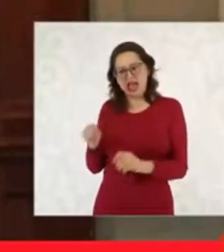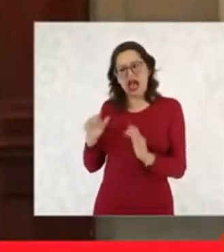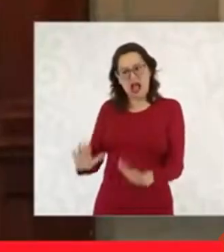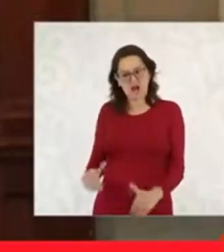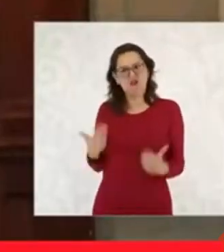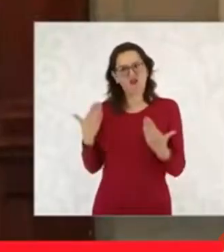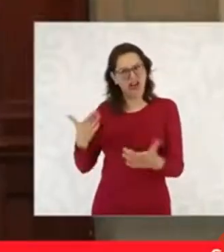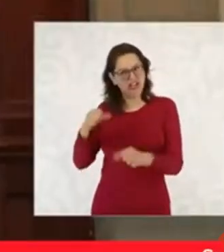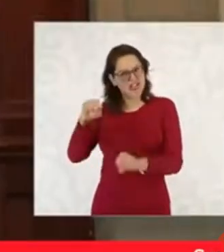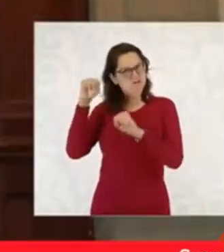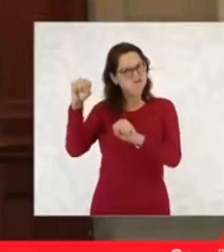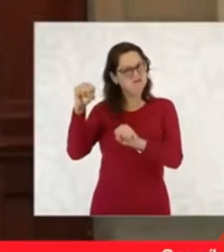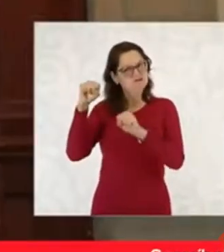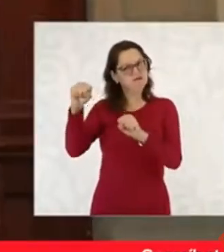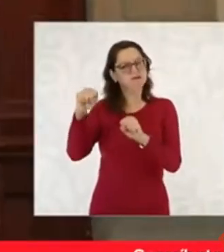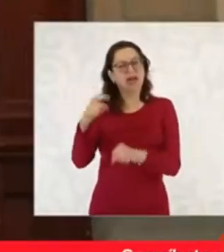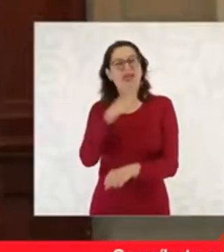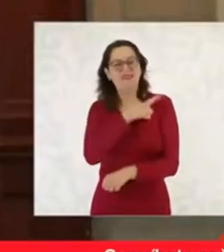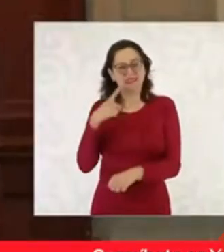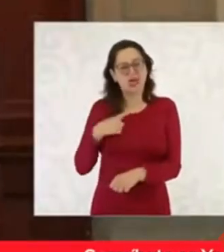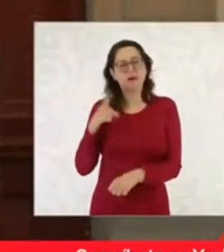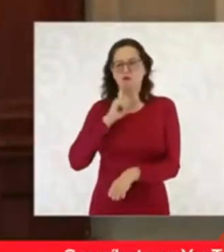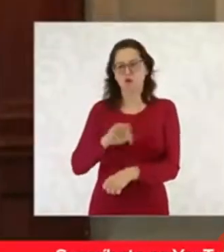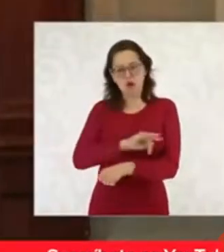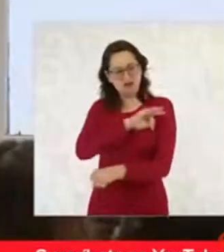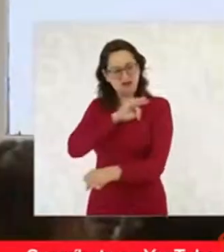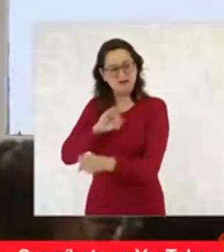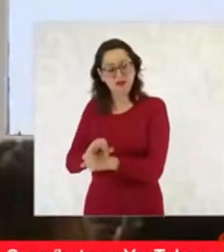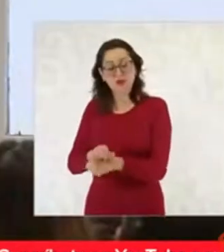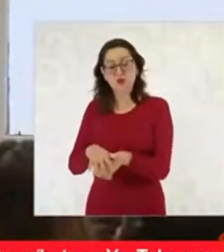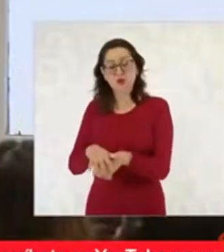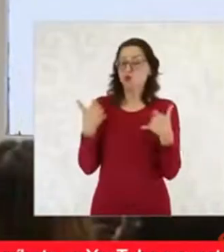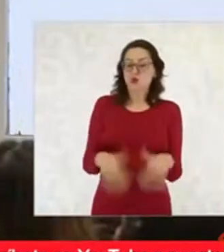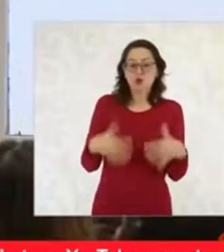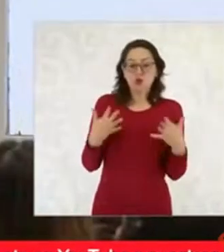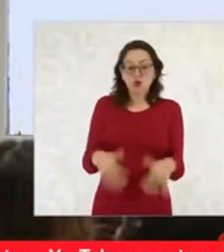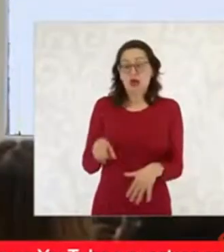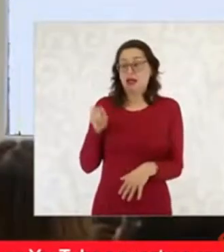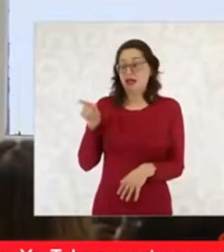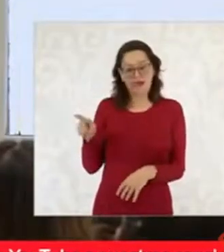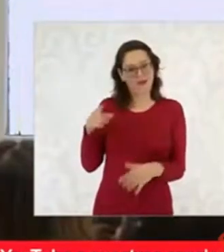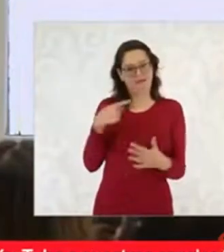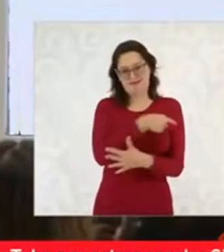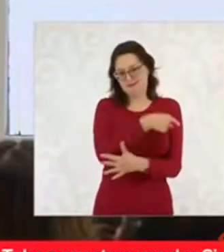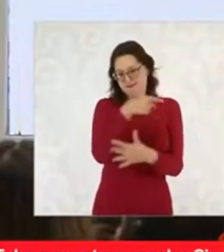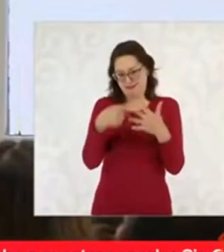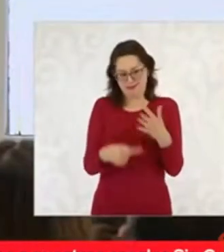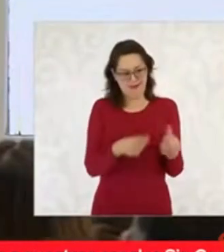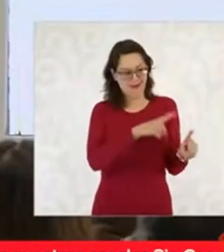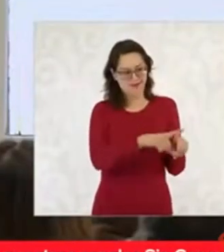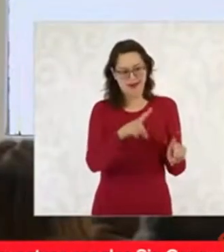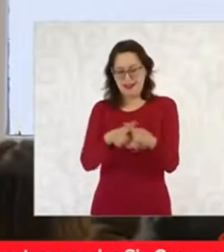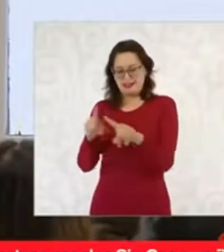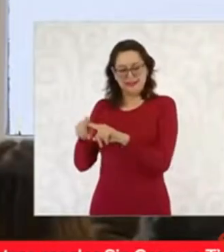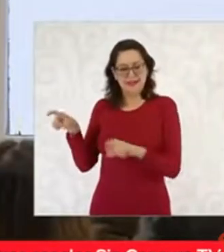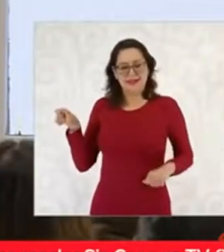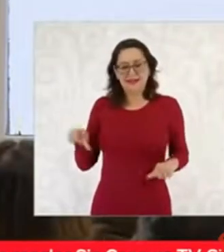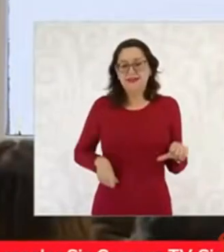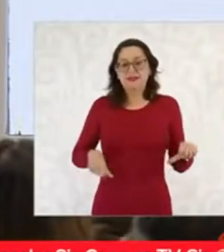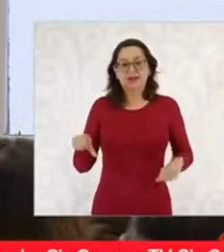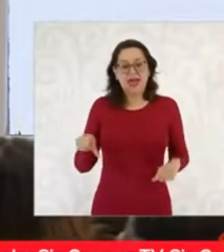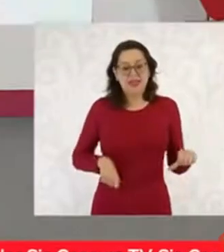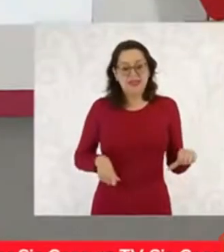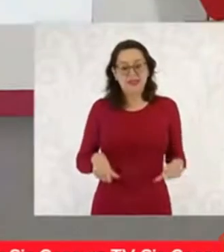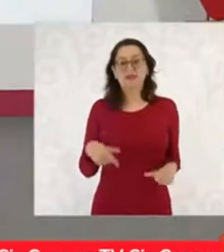teatro diciendo que se tenía que legislar en favor de las mujeres. Y bueno, es multifacética. Para cerrar, solo me gustaría, porque va a ser